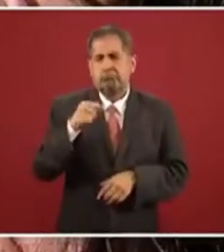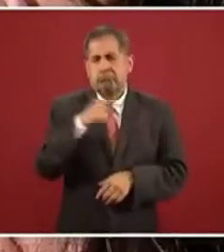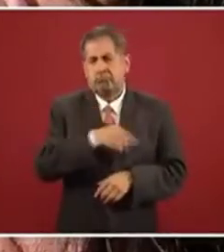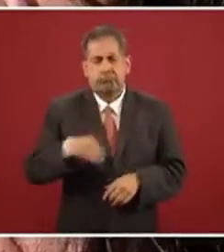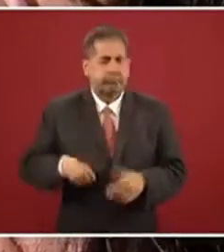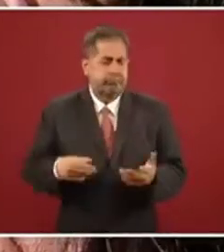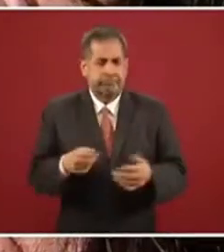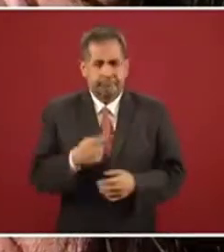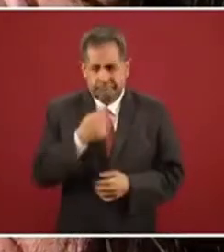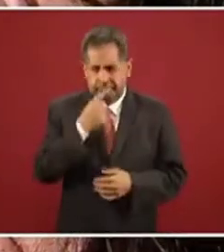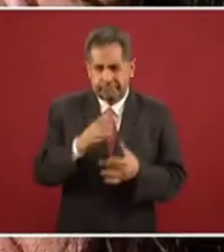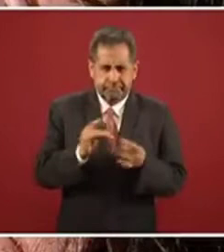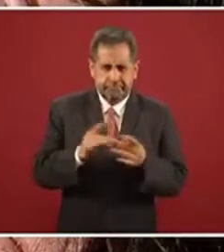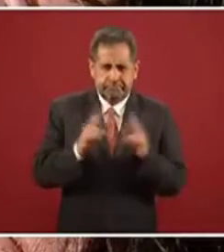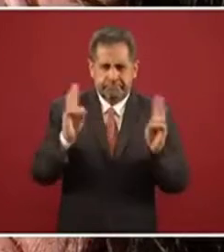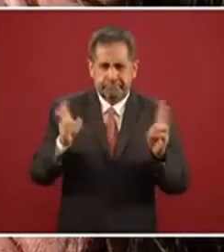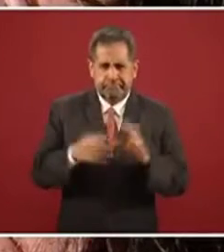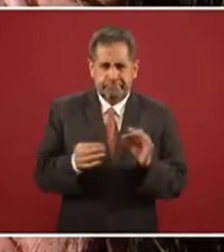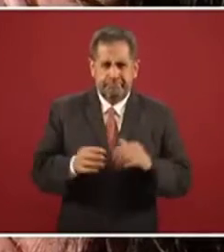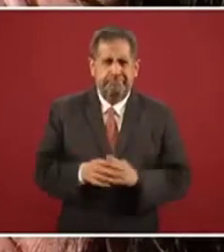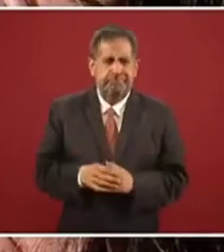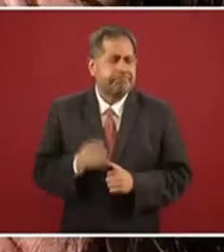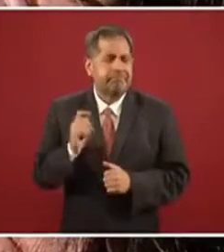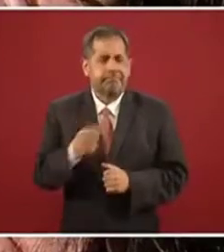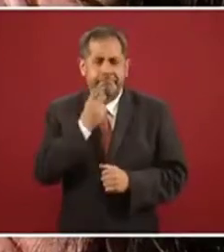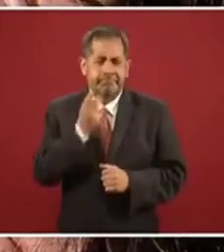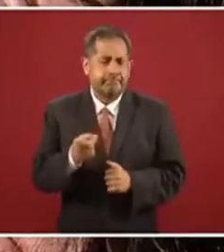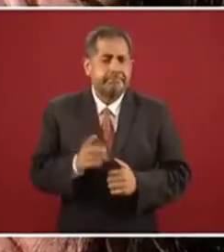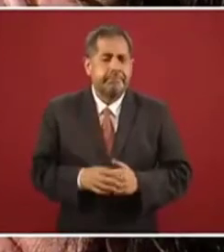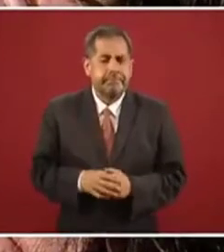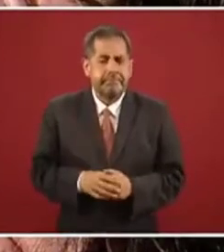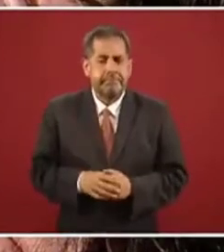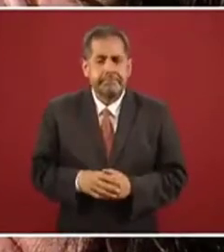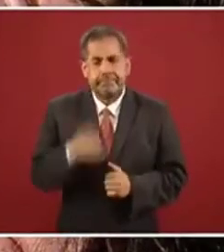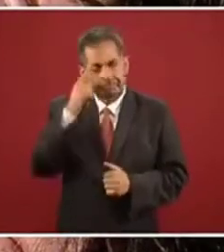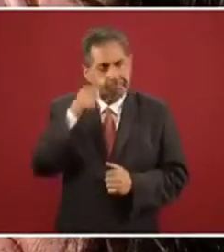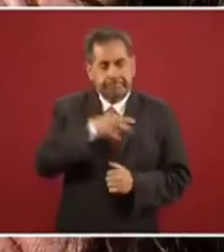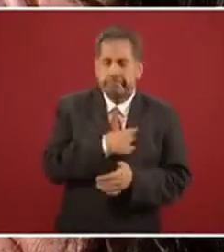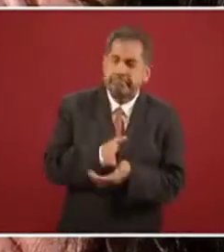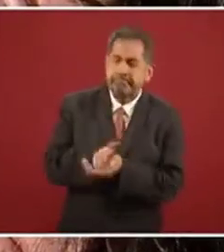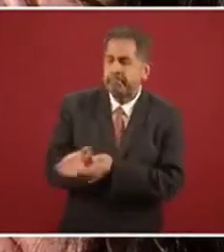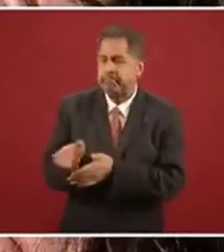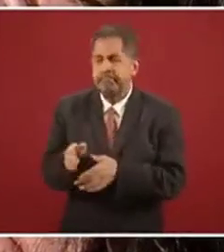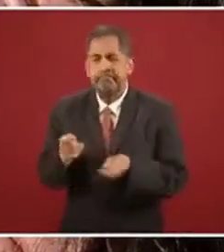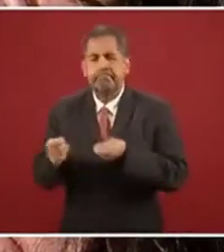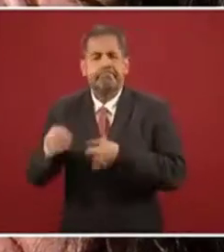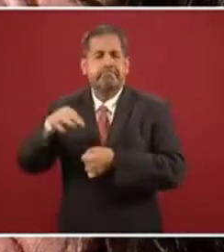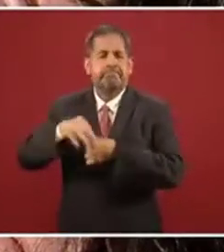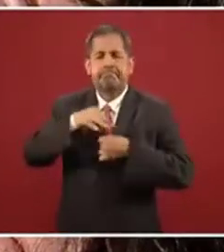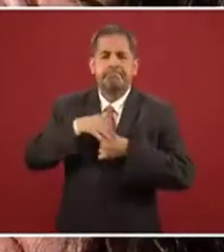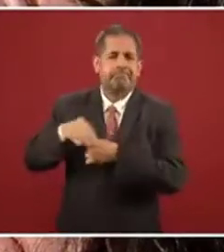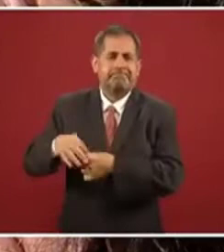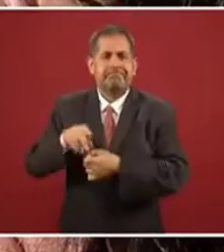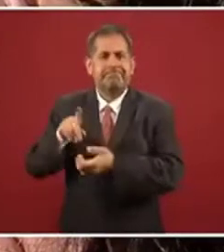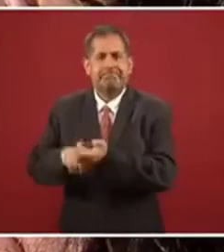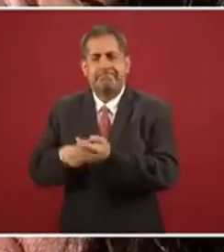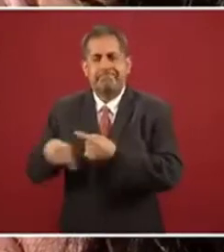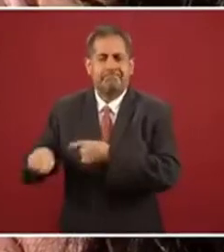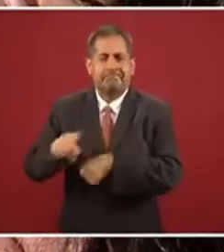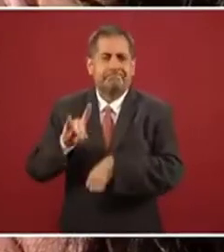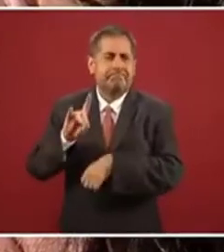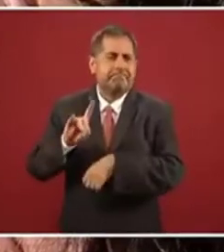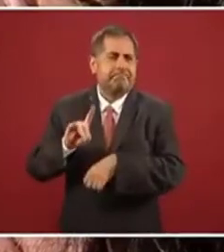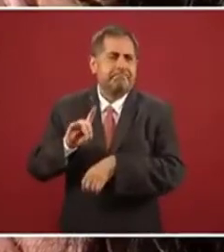nos pueden hablar de este tema, dice que es pues para incidir en las elecciones